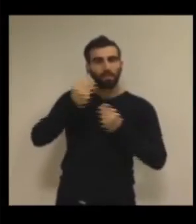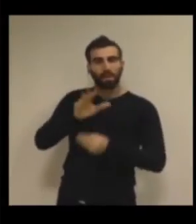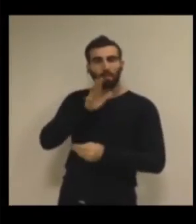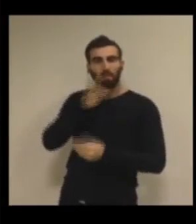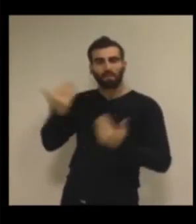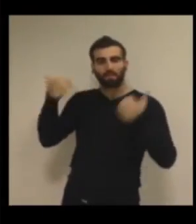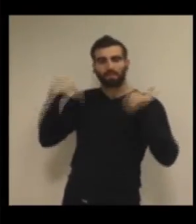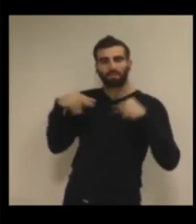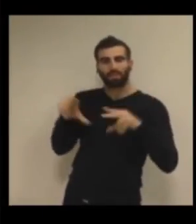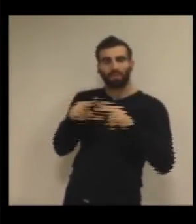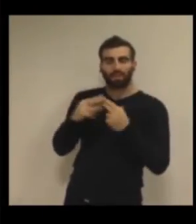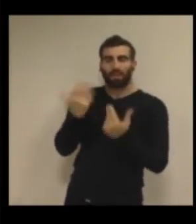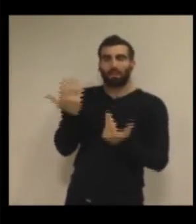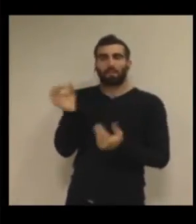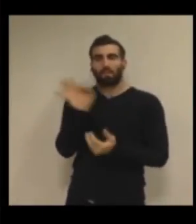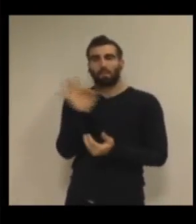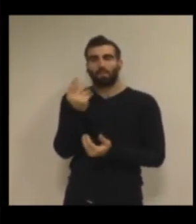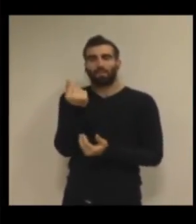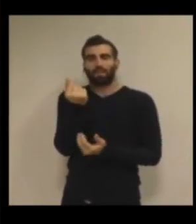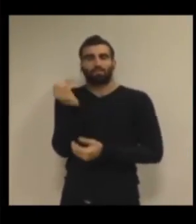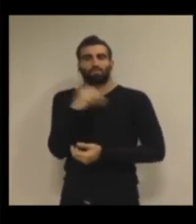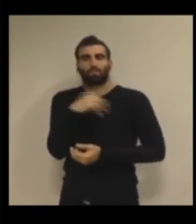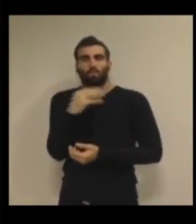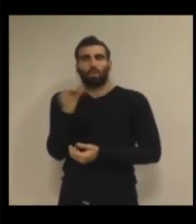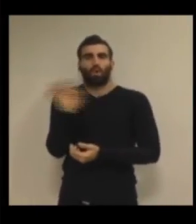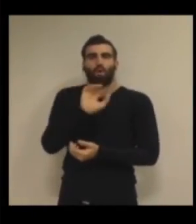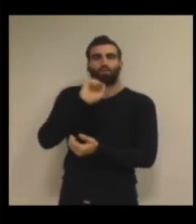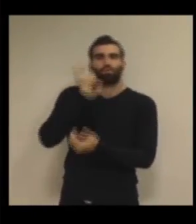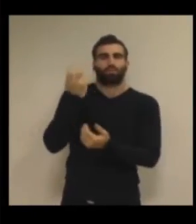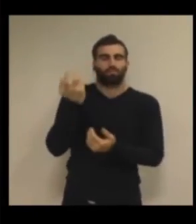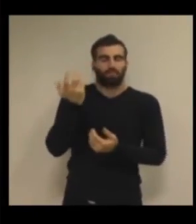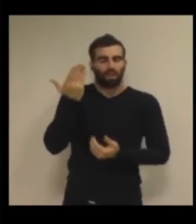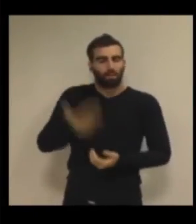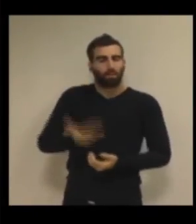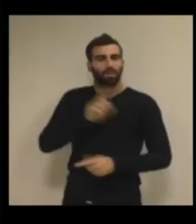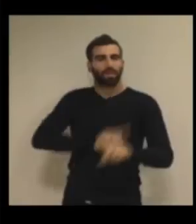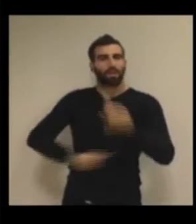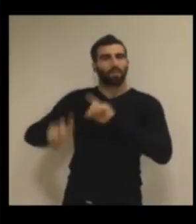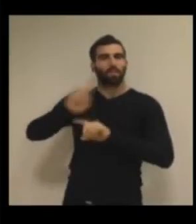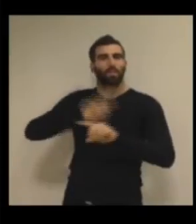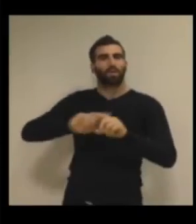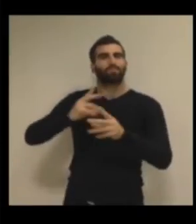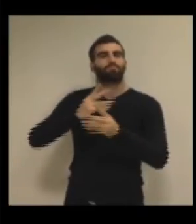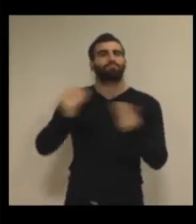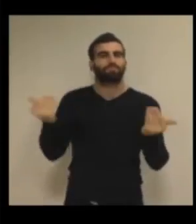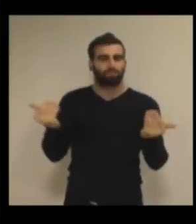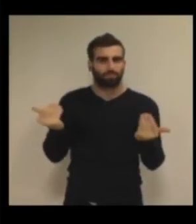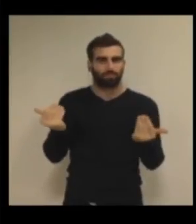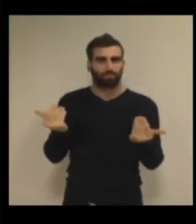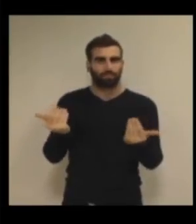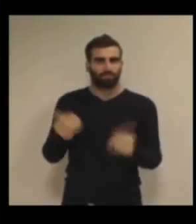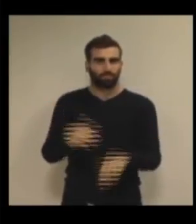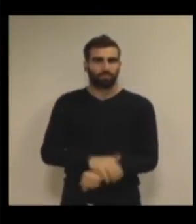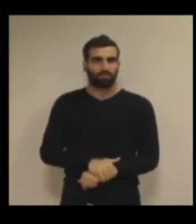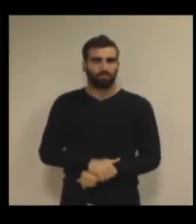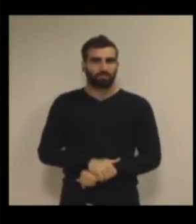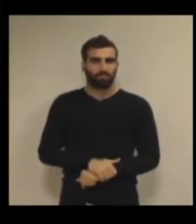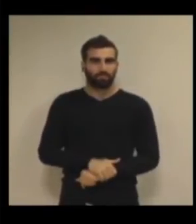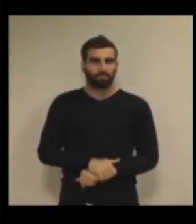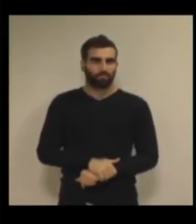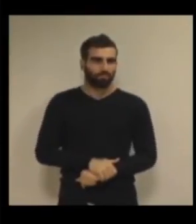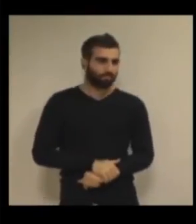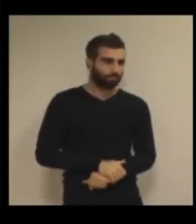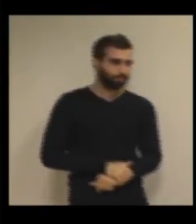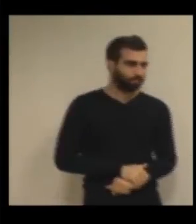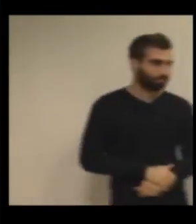por intereses económicos, lo importante es que resuelvan el problema. Y en ese sentido, el tema de los de las unidades, de